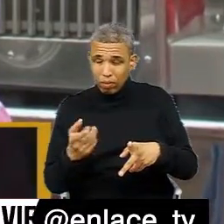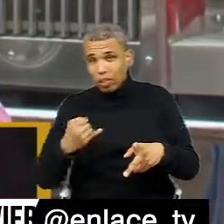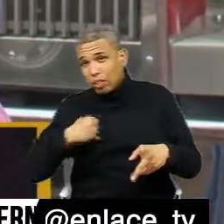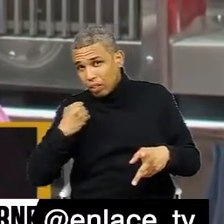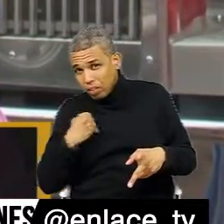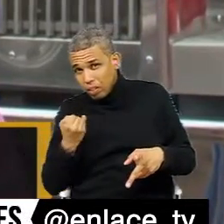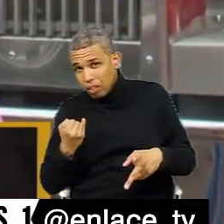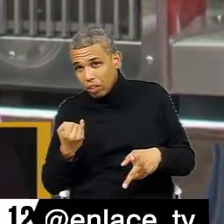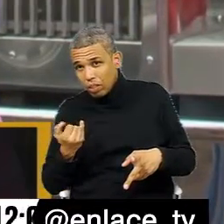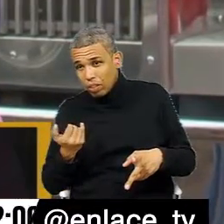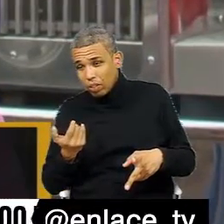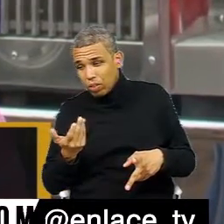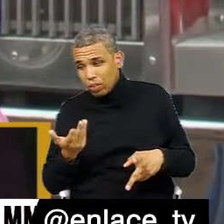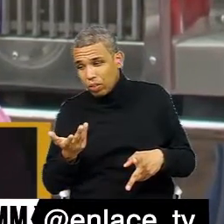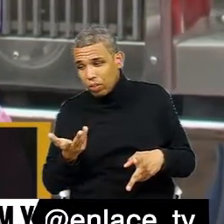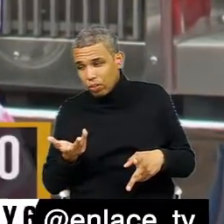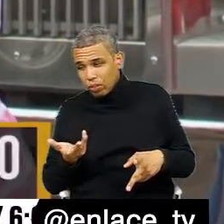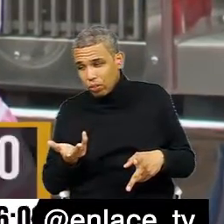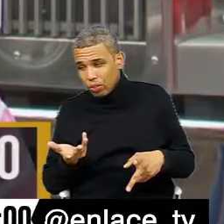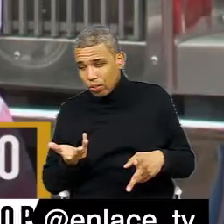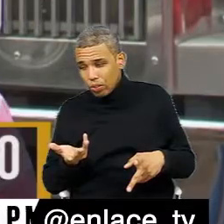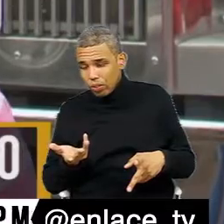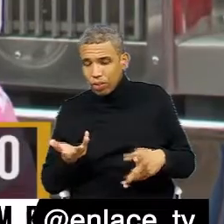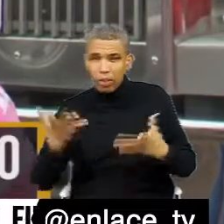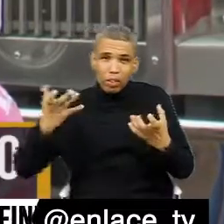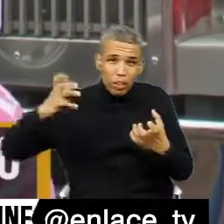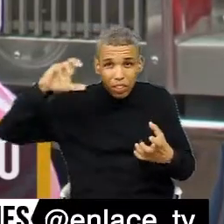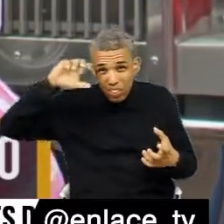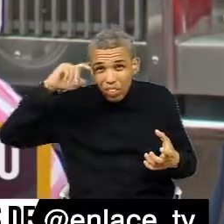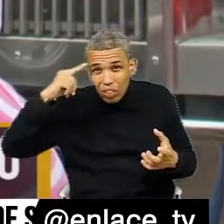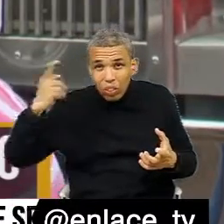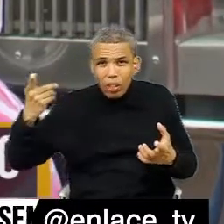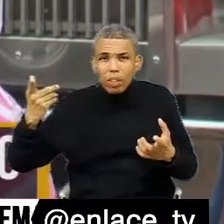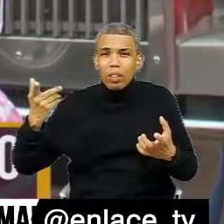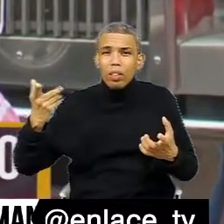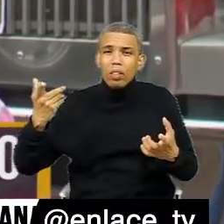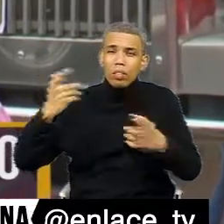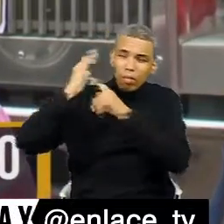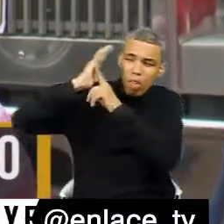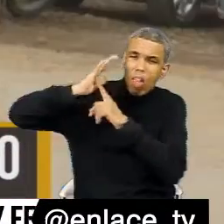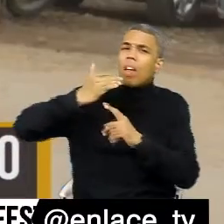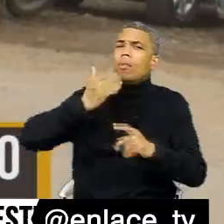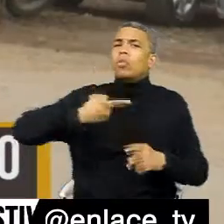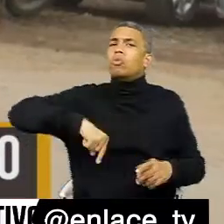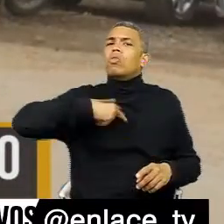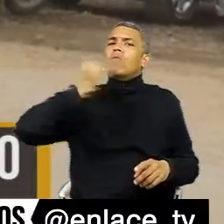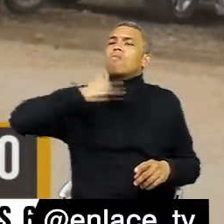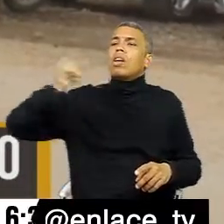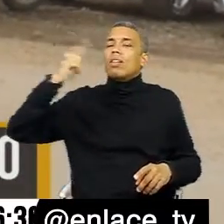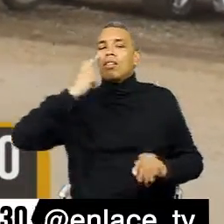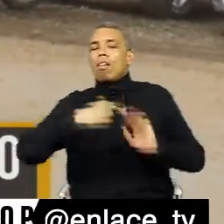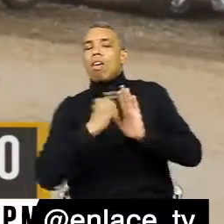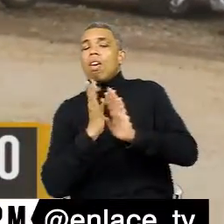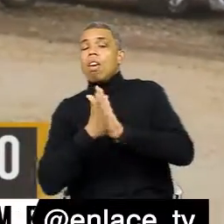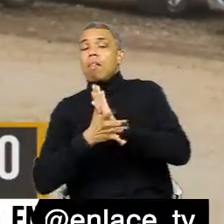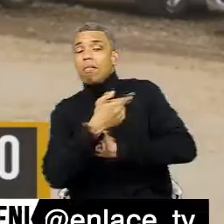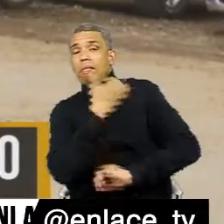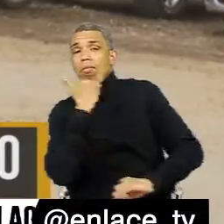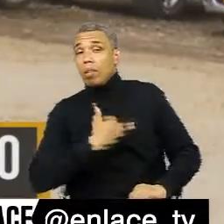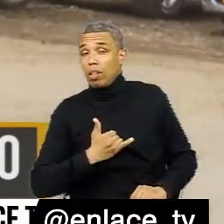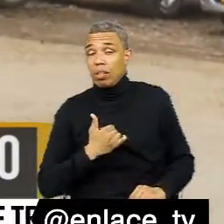nos está tratando como nos quiere hacer ver ante la sociedad como delincuentes, como terroristas. Le envío un mensaje al gobierno y a